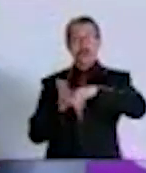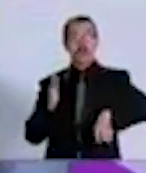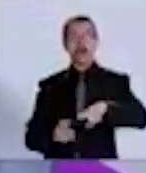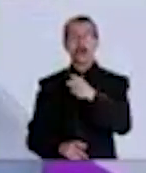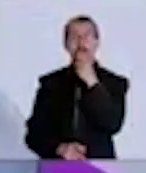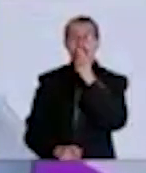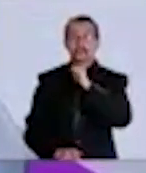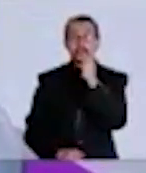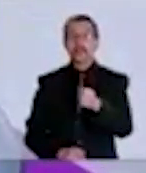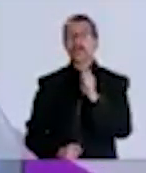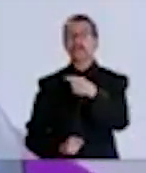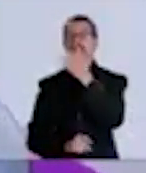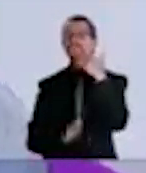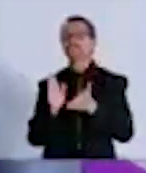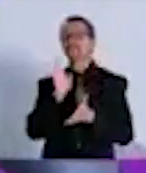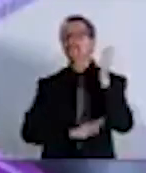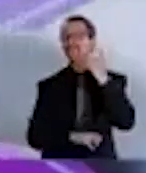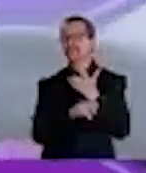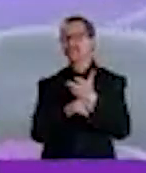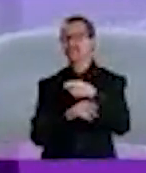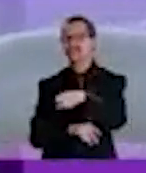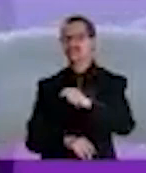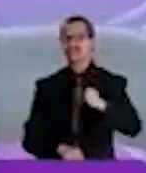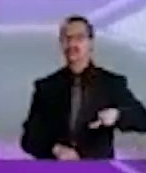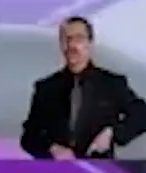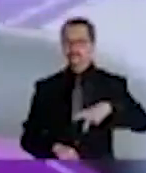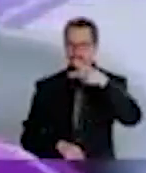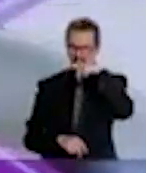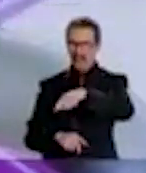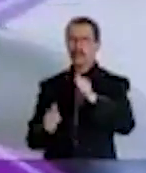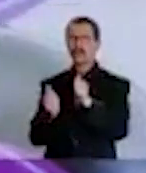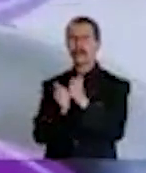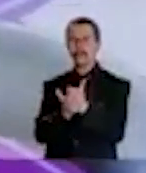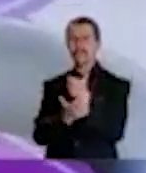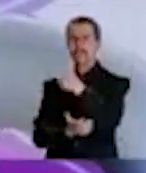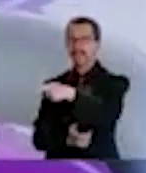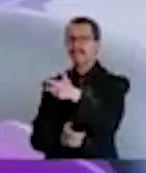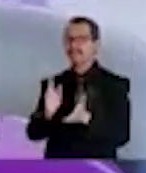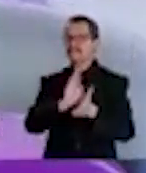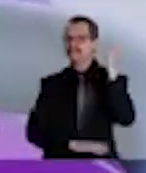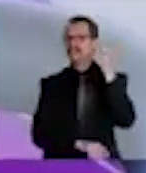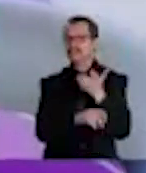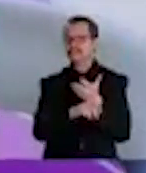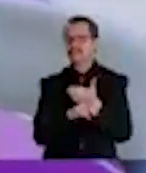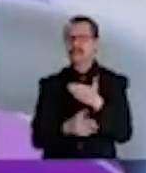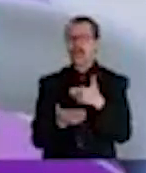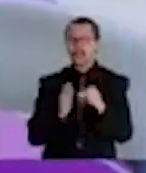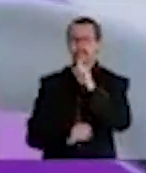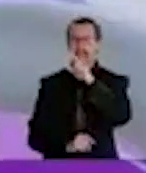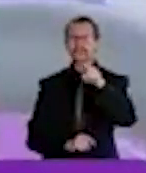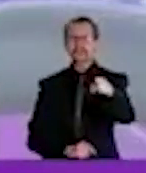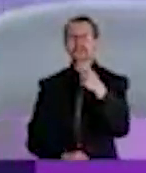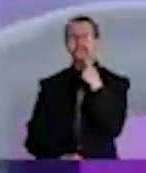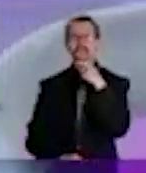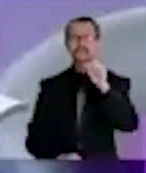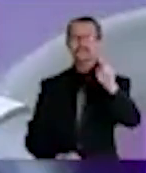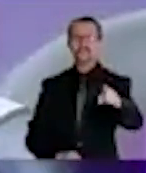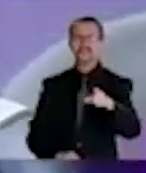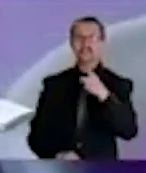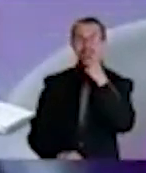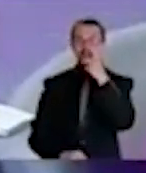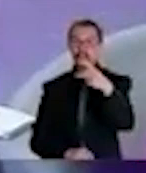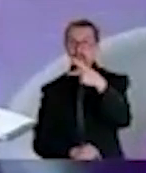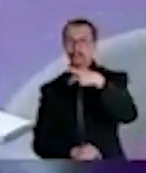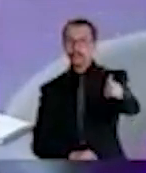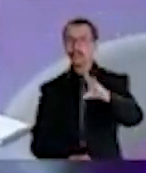por el gobierno mexicano y lo que tampoco dice lópez obrador es que su hijo estuvo estudiando